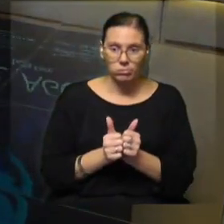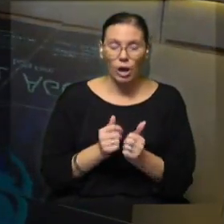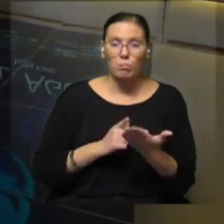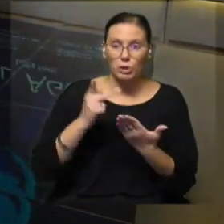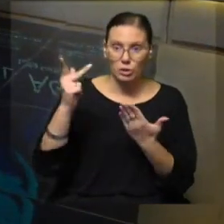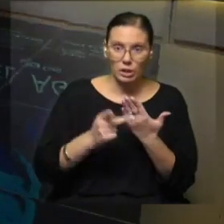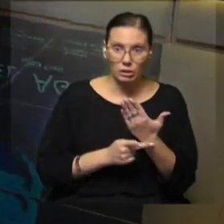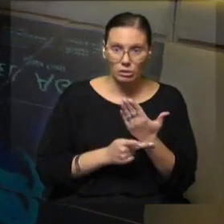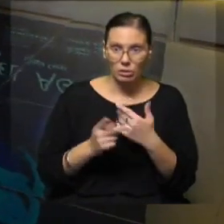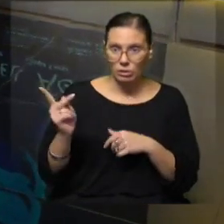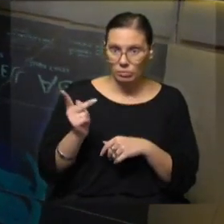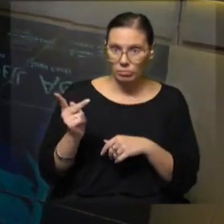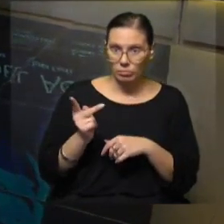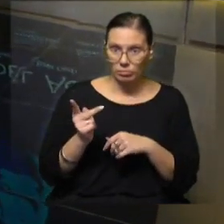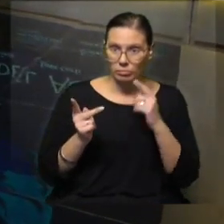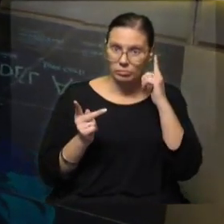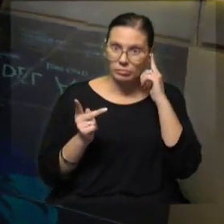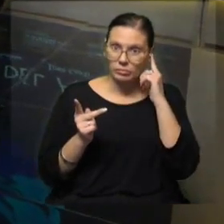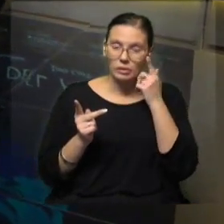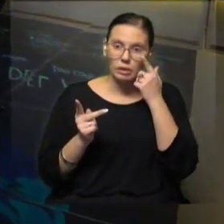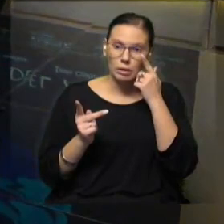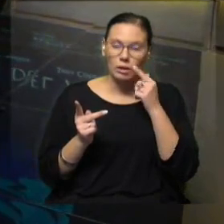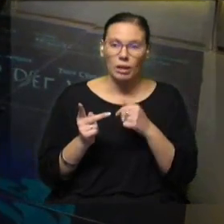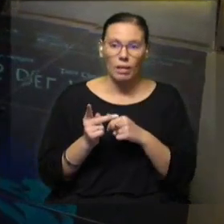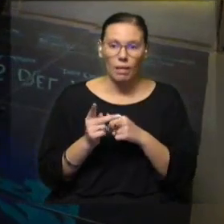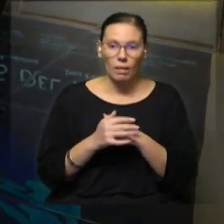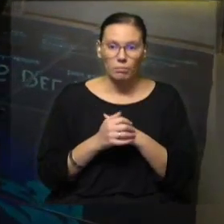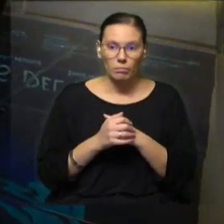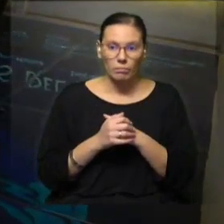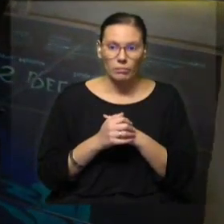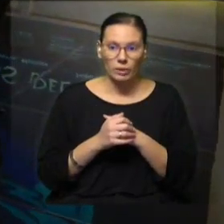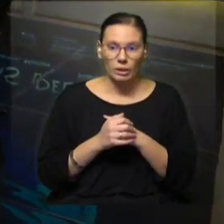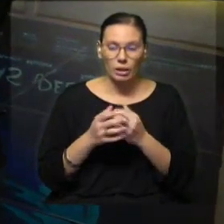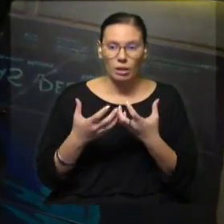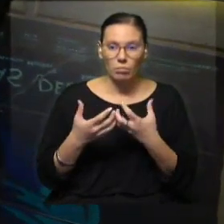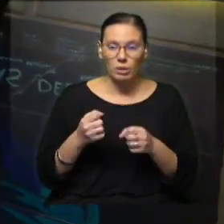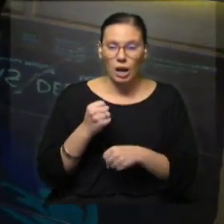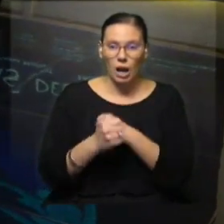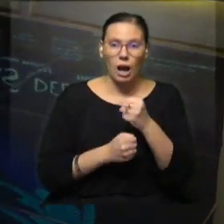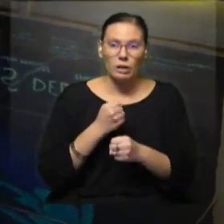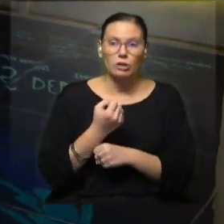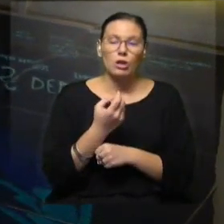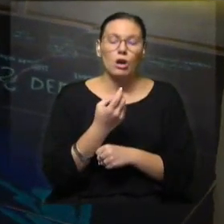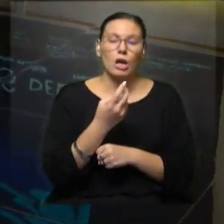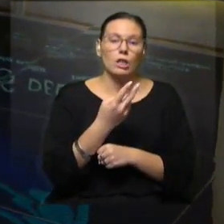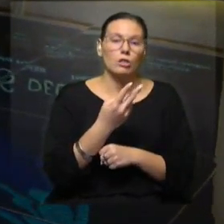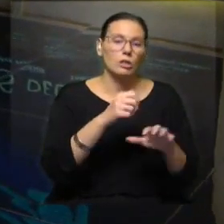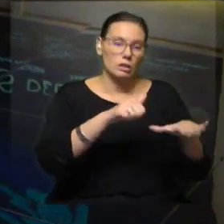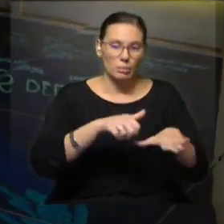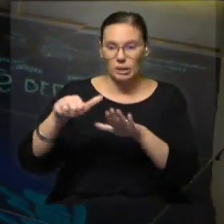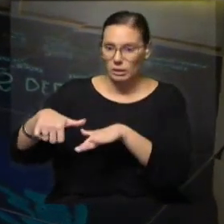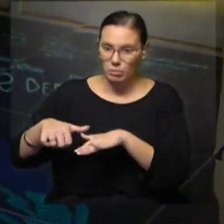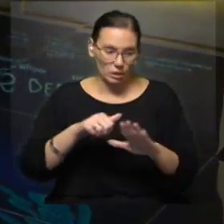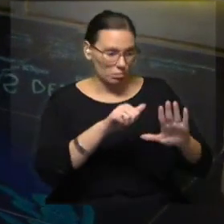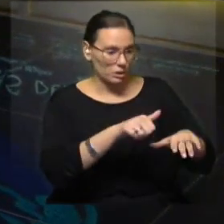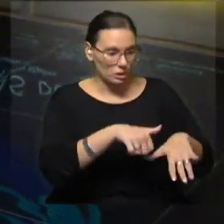proyecto, Inés y yo. Ahí va. Cuando tipo era dividido más o menos el año en 2 semestres, entonces el primer semestre Tamara